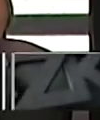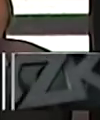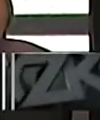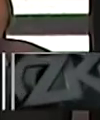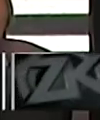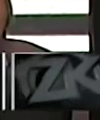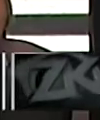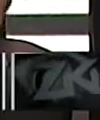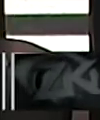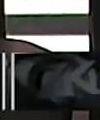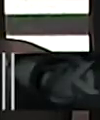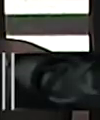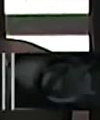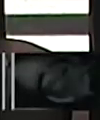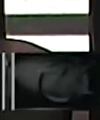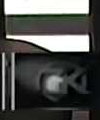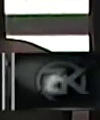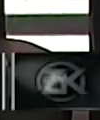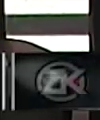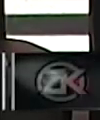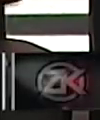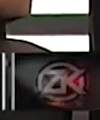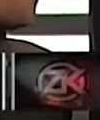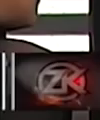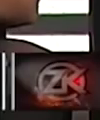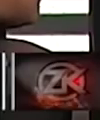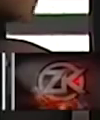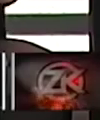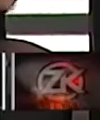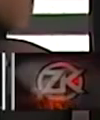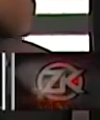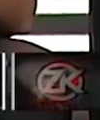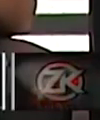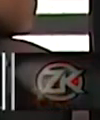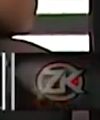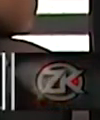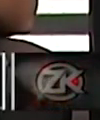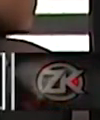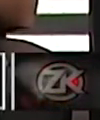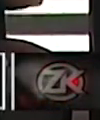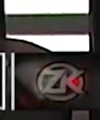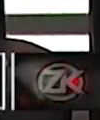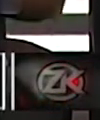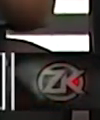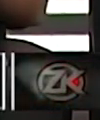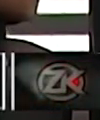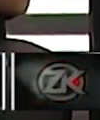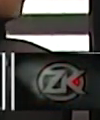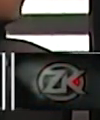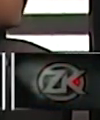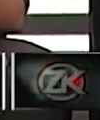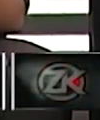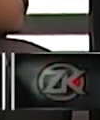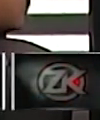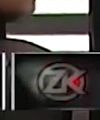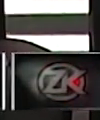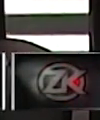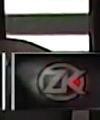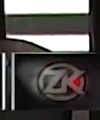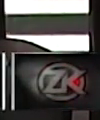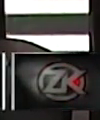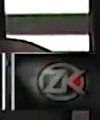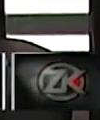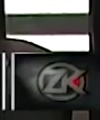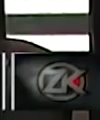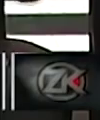¿Verdad? Y hay unos tipos que no tuvieron ascendencia moral dentro de la Fuerza Armada que le tienen arrechera a un Diosdado,